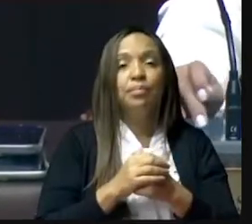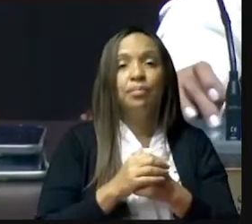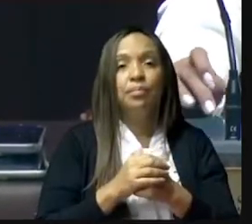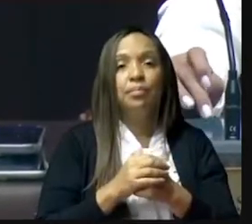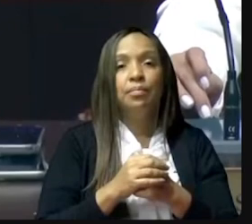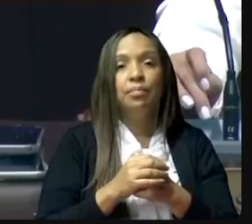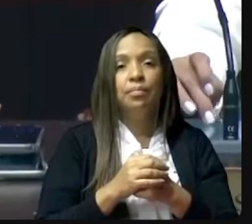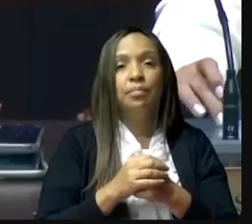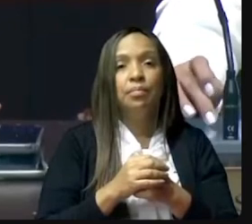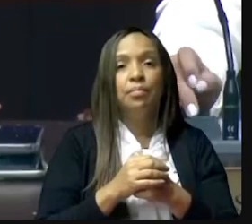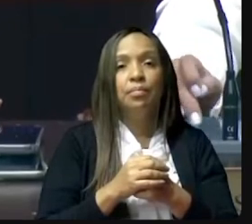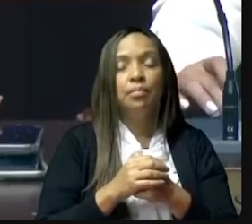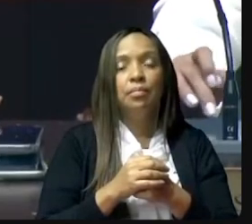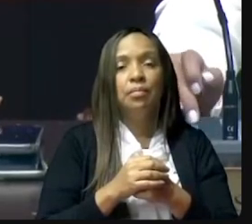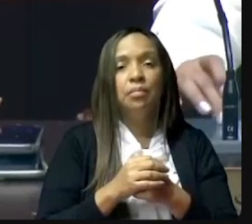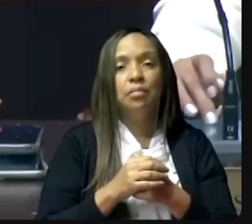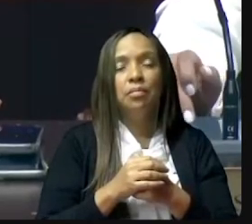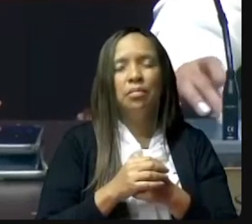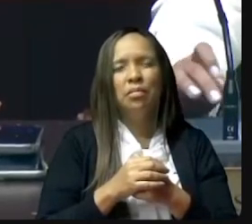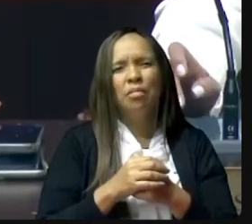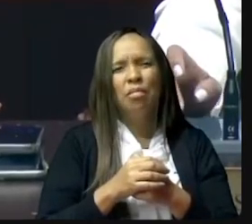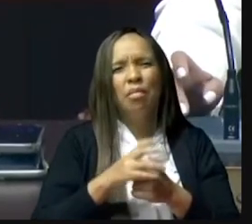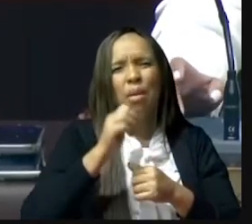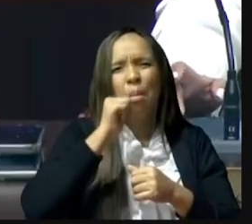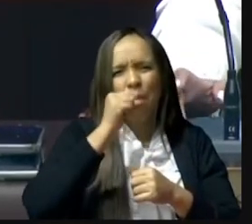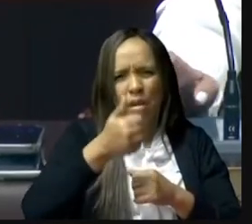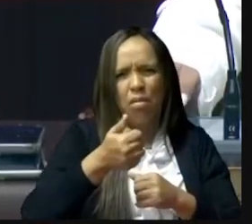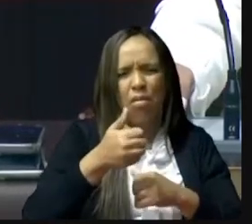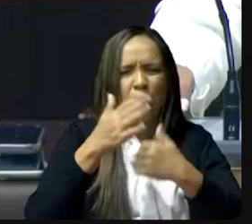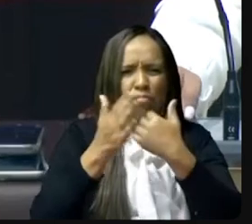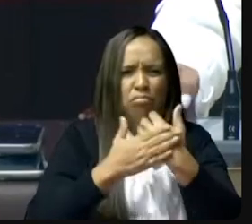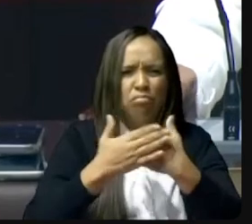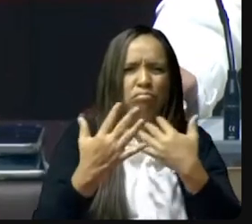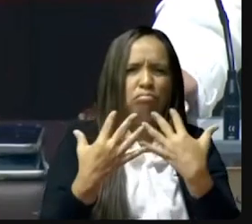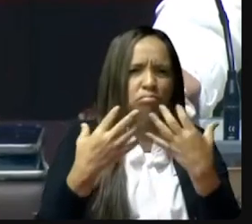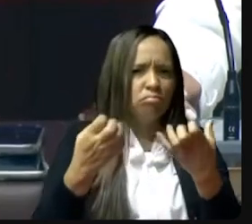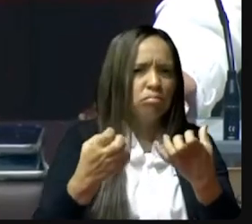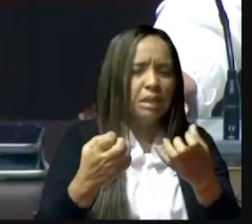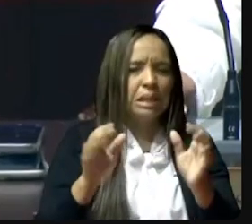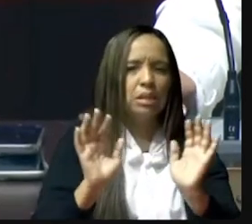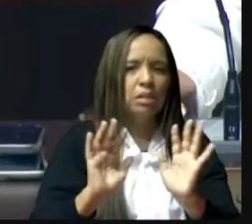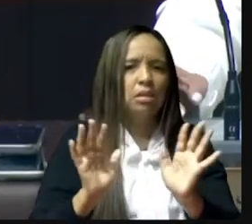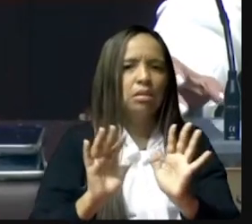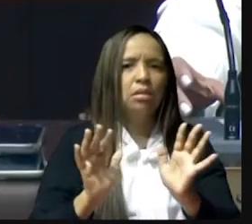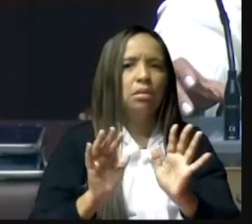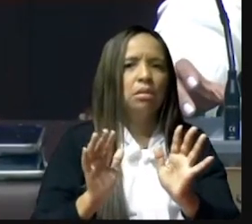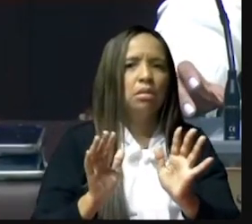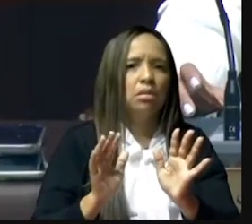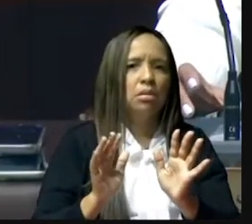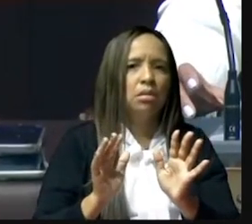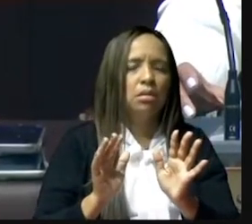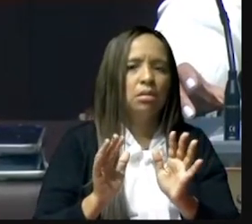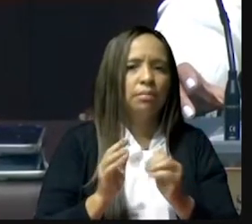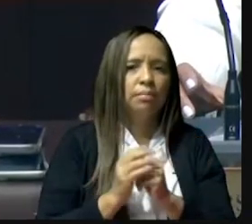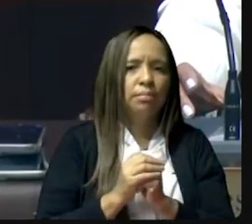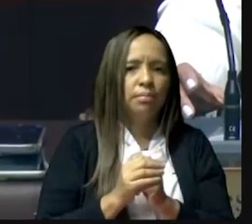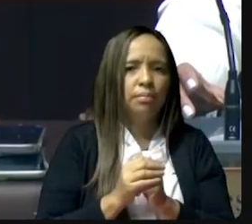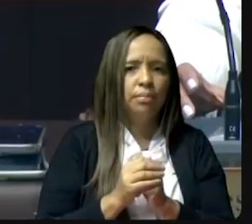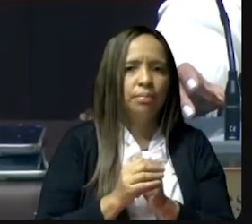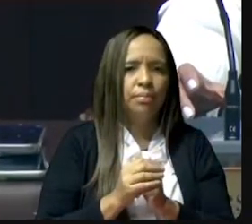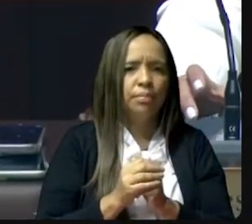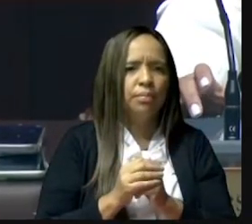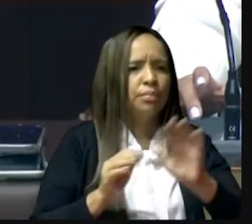declinar una convocatoria que estábamos produciendo eh lo único que amado